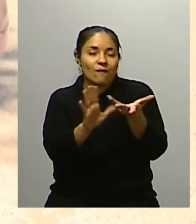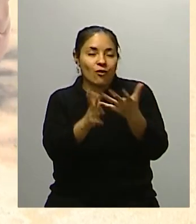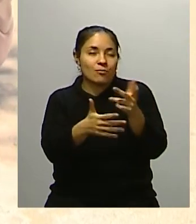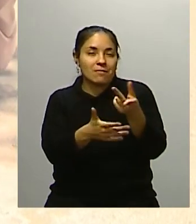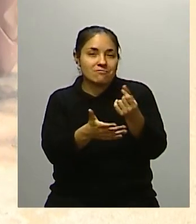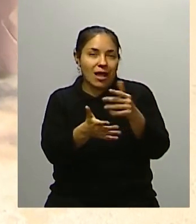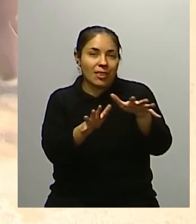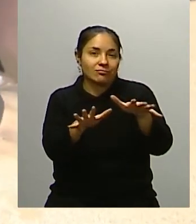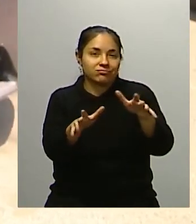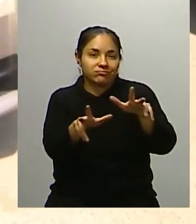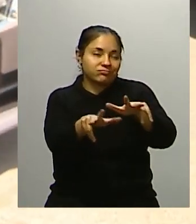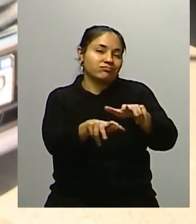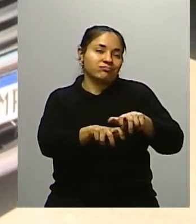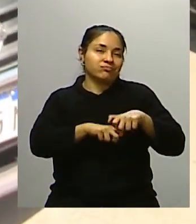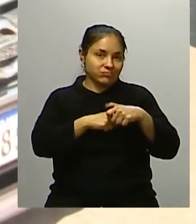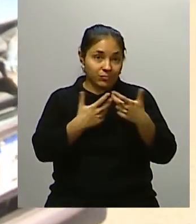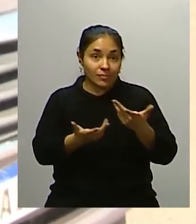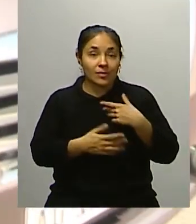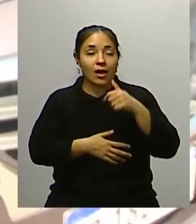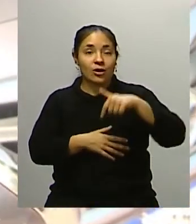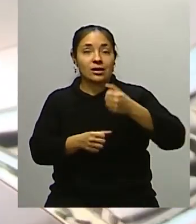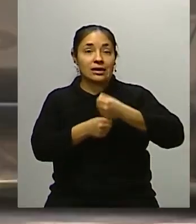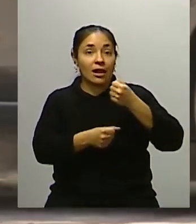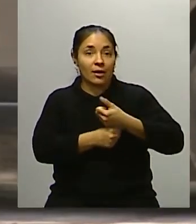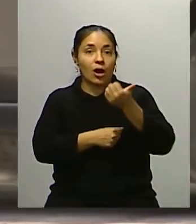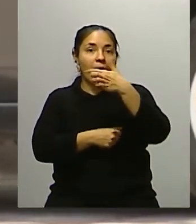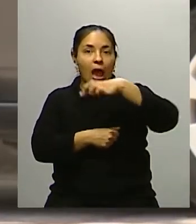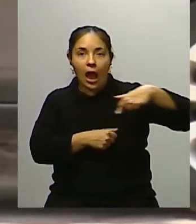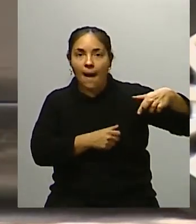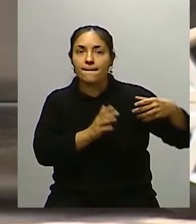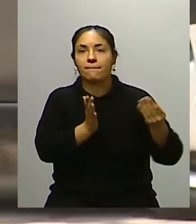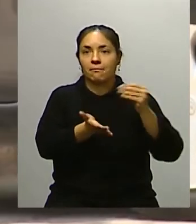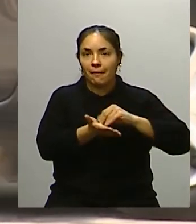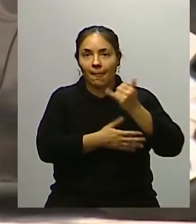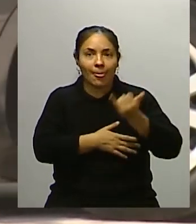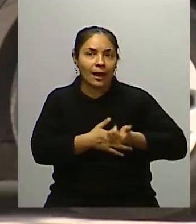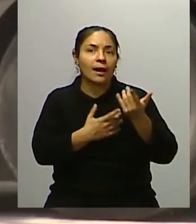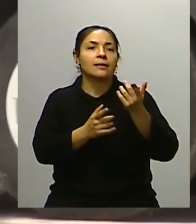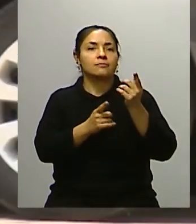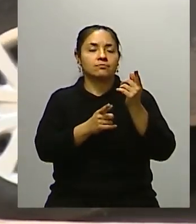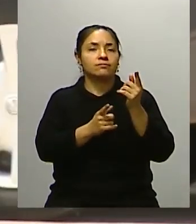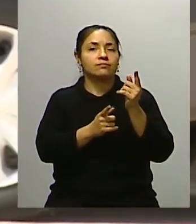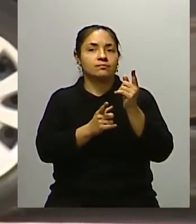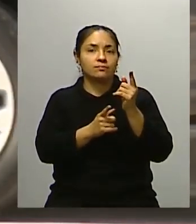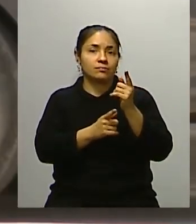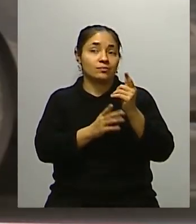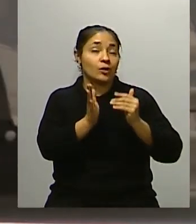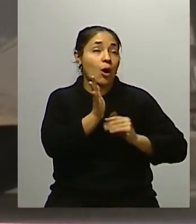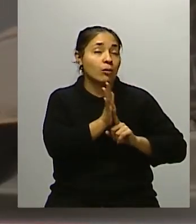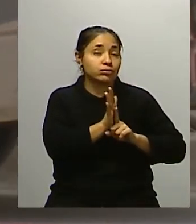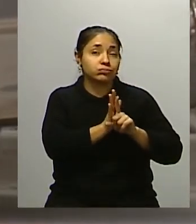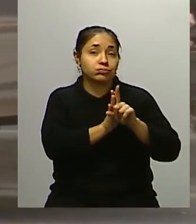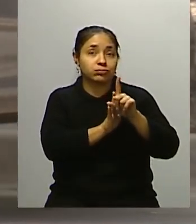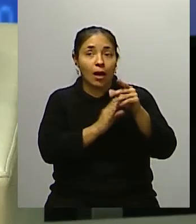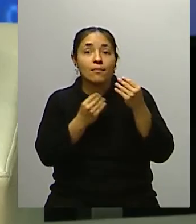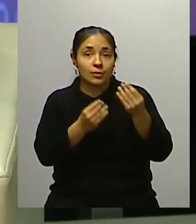país se han incorporado todas estas plataformas, este trabajo a través de plataformas, y va a ser en aumento. ¿Por qué? Porque es